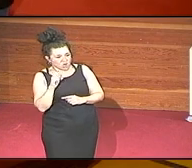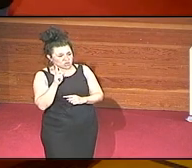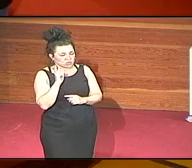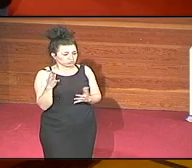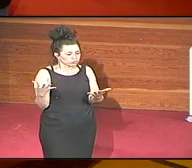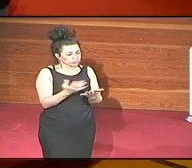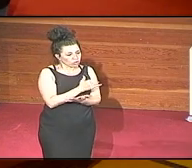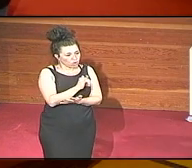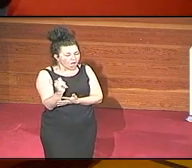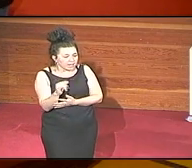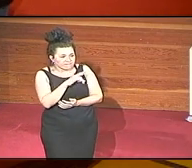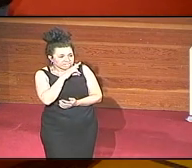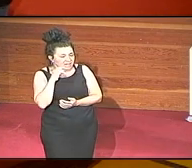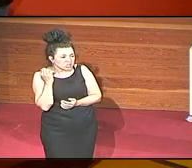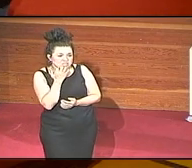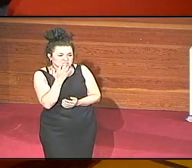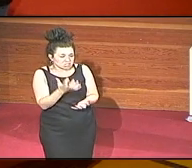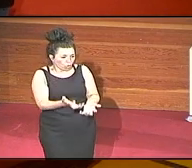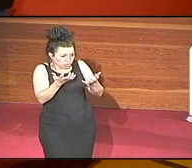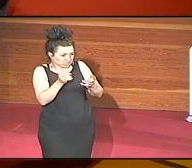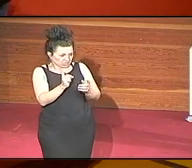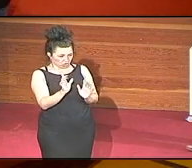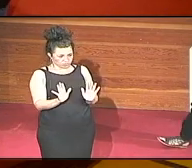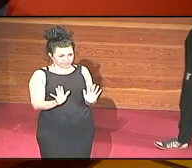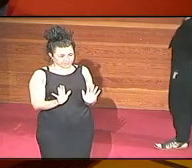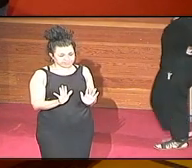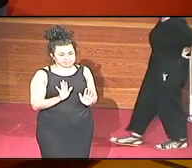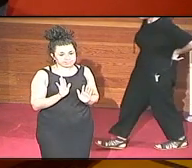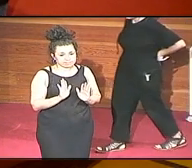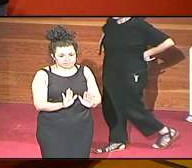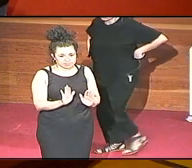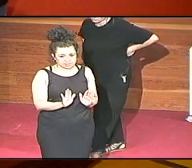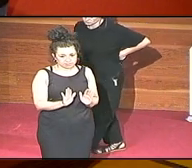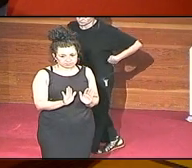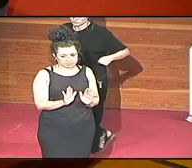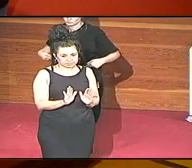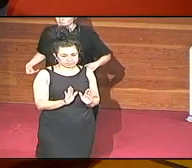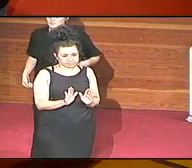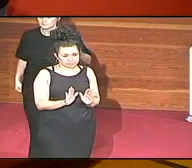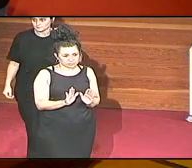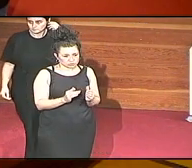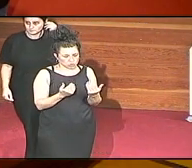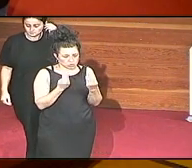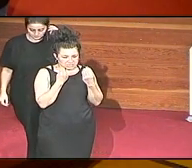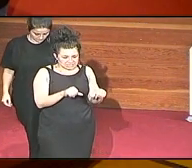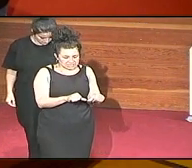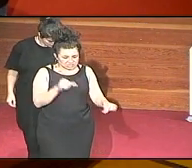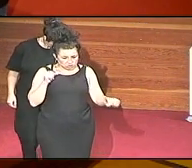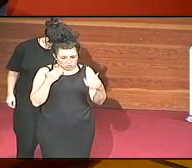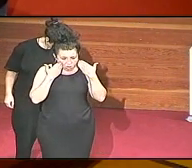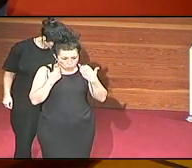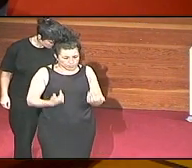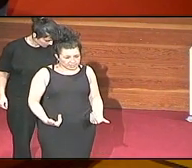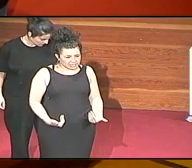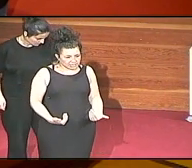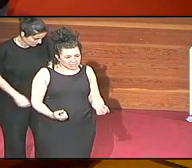tienen valor si se consiguen pero en la historia de la humanidad nos enseña que